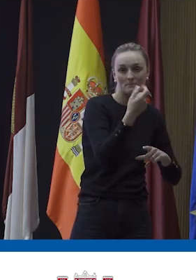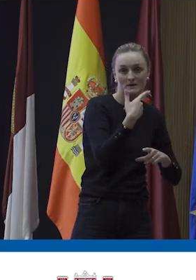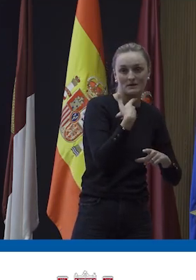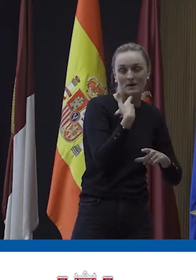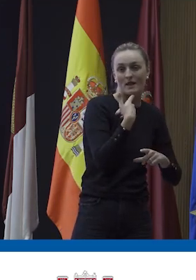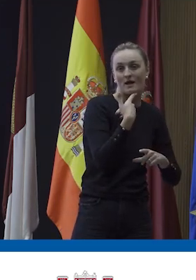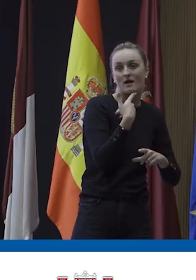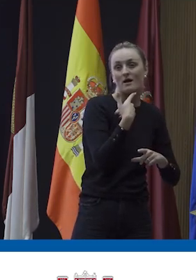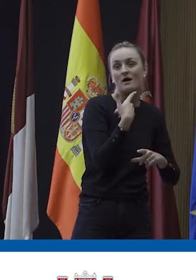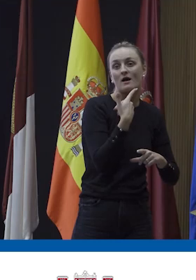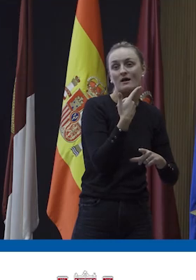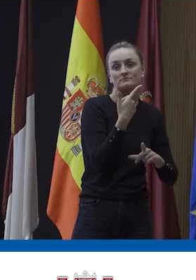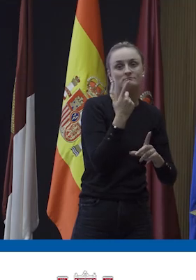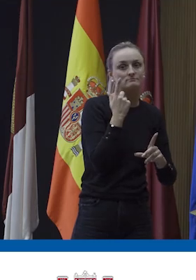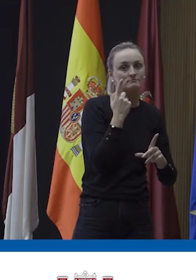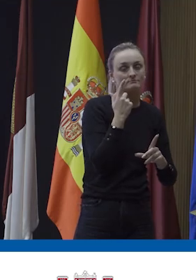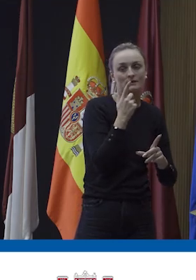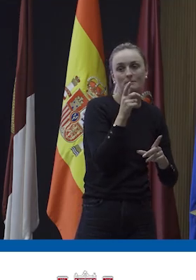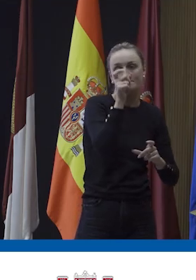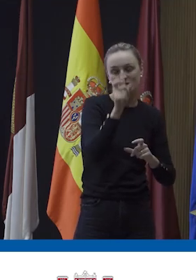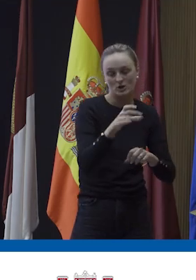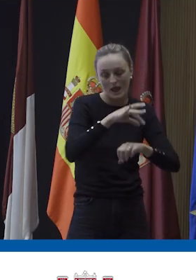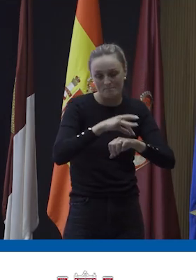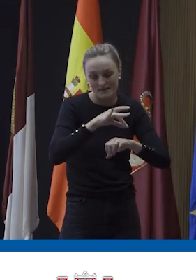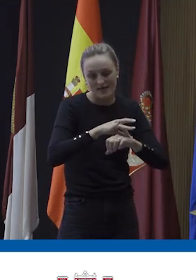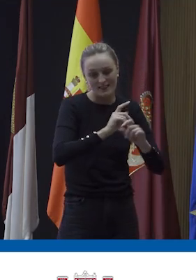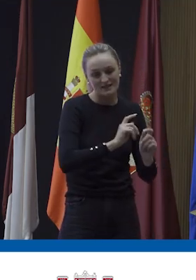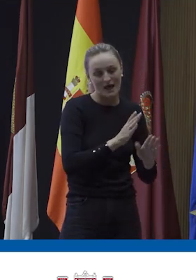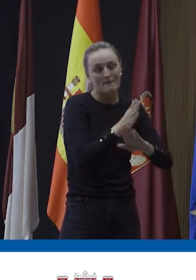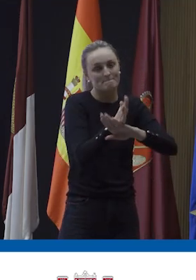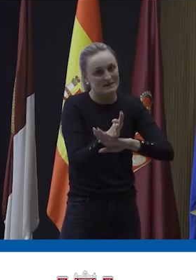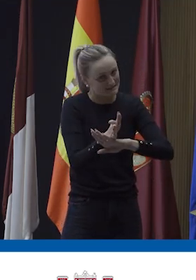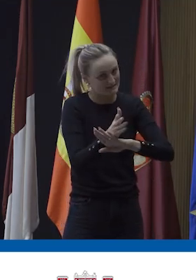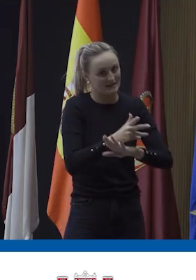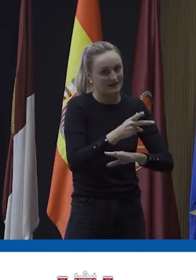evitar mandarte al especialista. Y si luego no